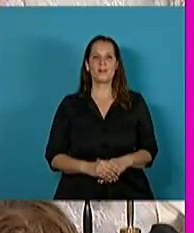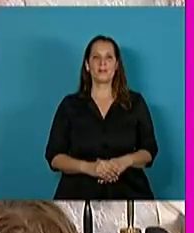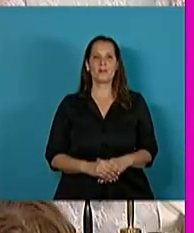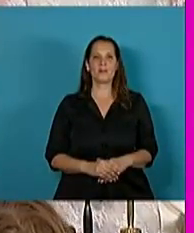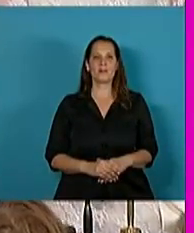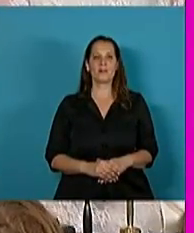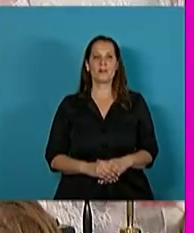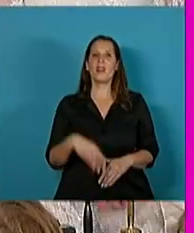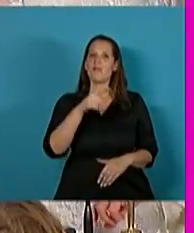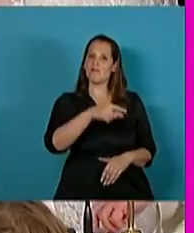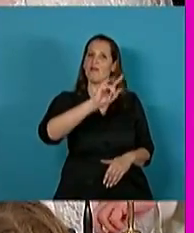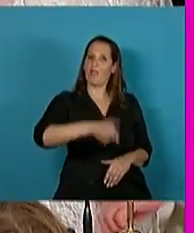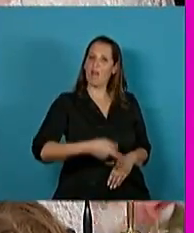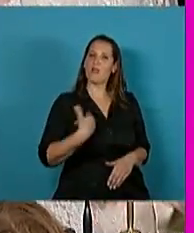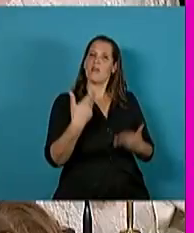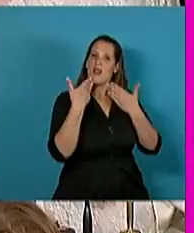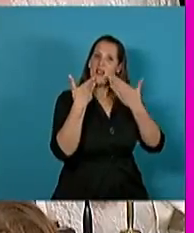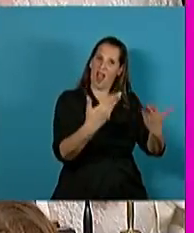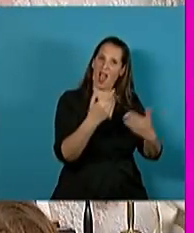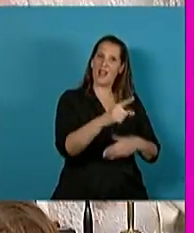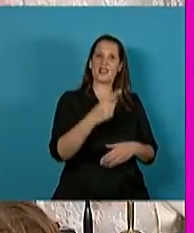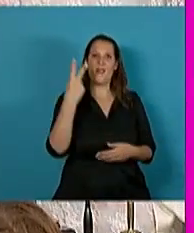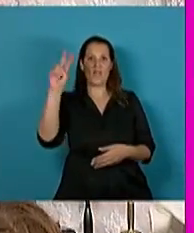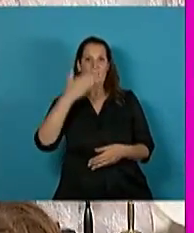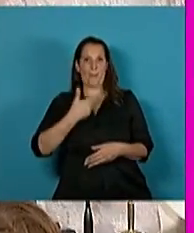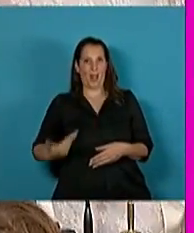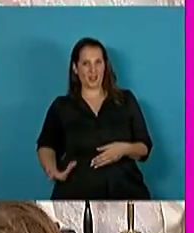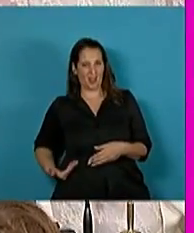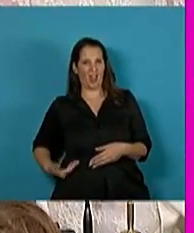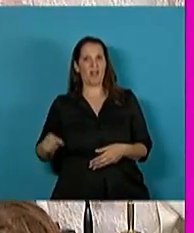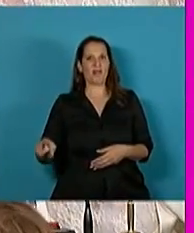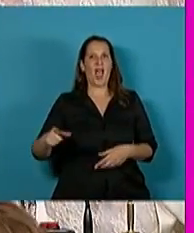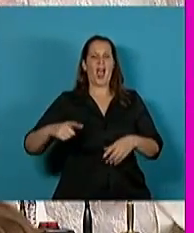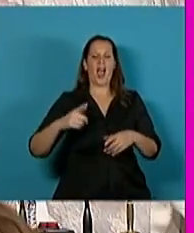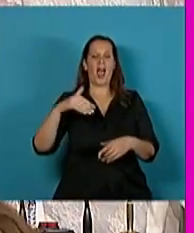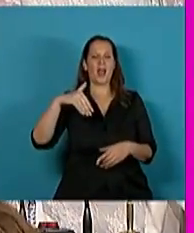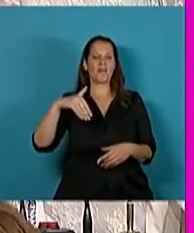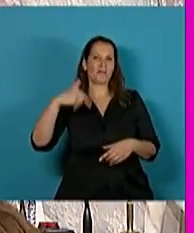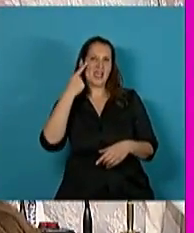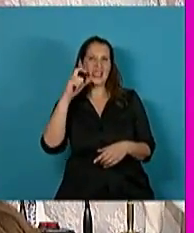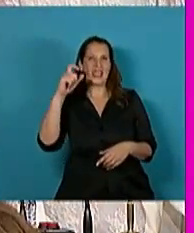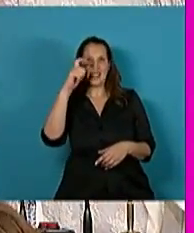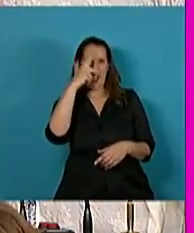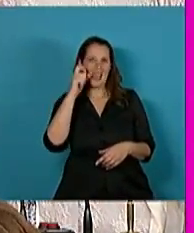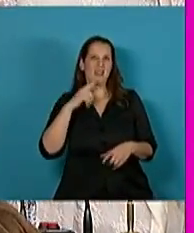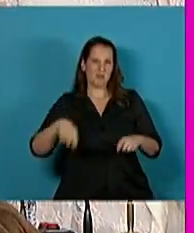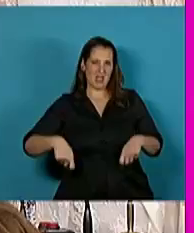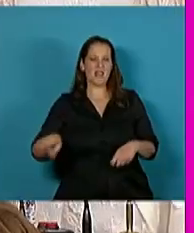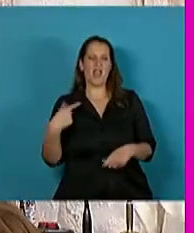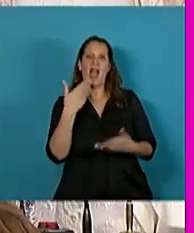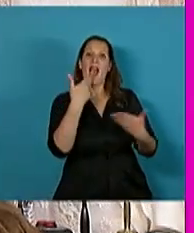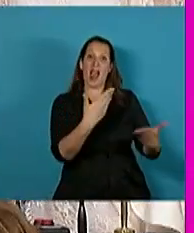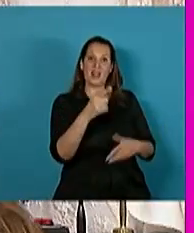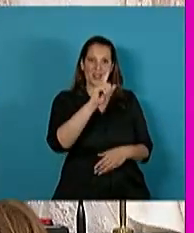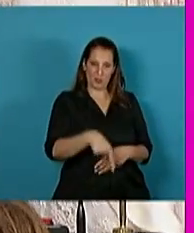nunca se hubiera imaginado. Sí. Perdón, Dani, quizás lo hubo y vos no te enteraste. Claro, exacto. Me encantó, muy bien. Muy bien, me puso la tapa. Porque la intimidad es de